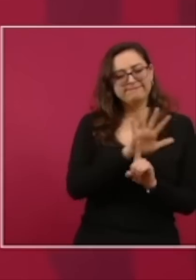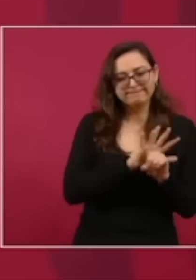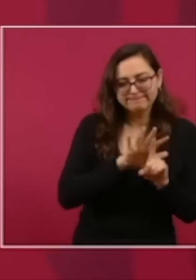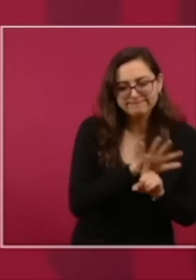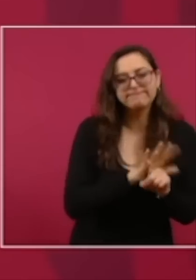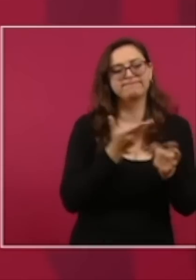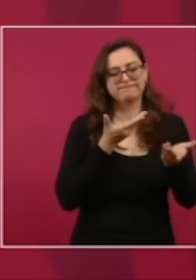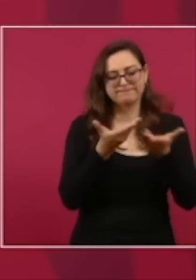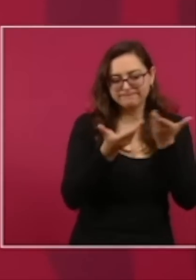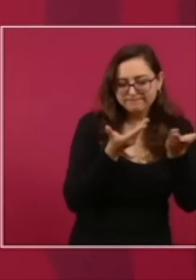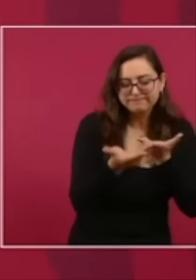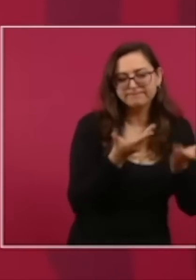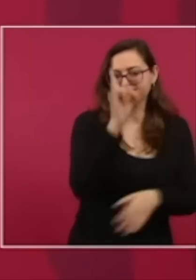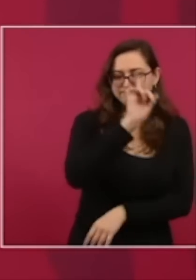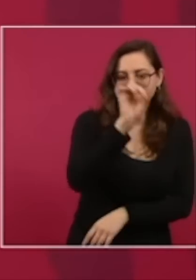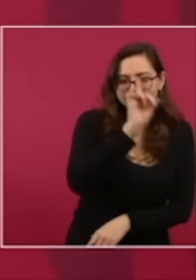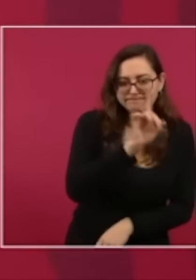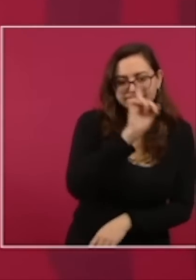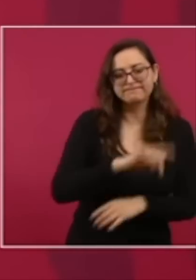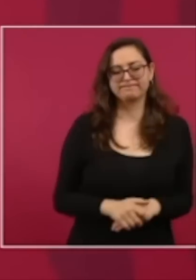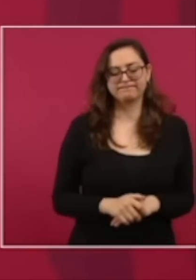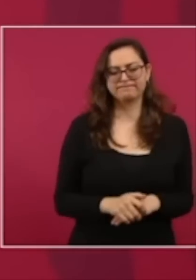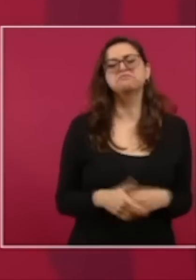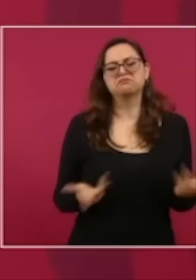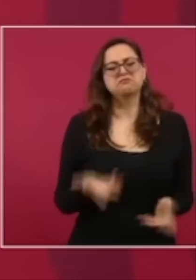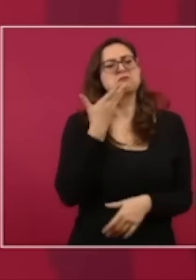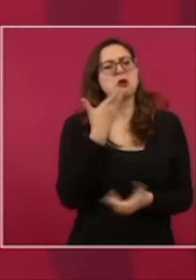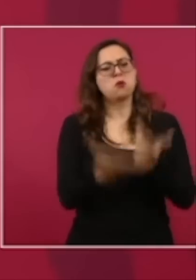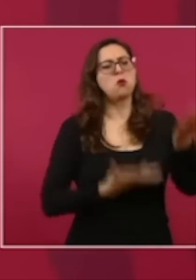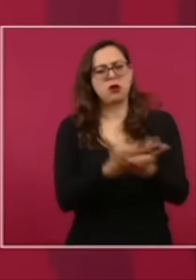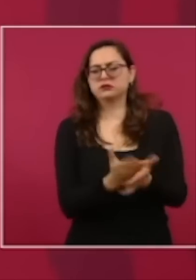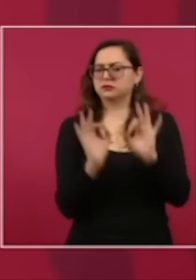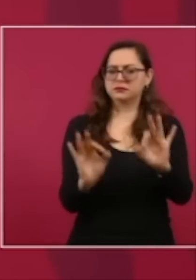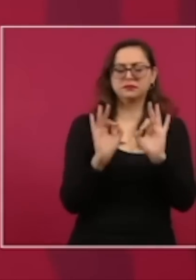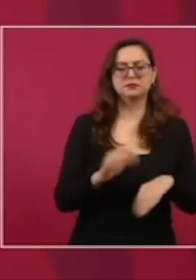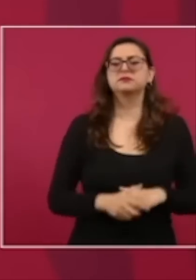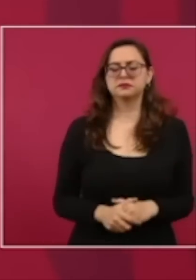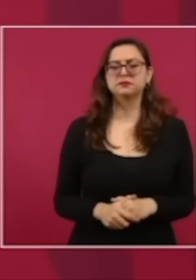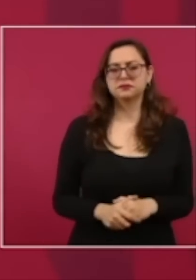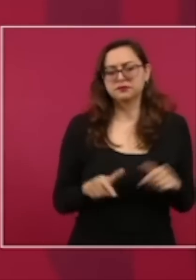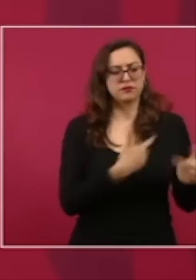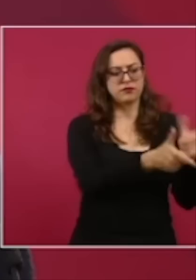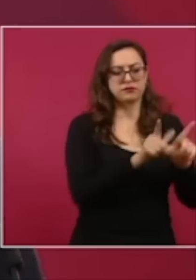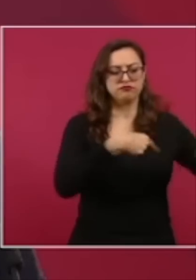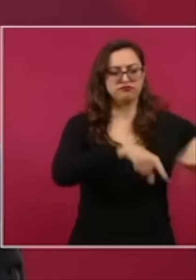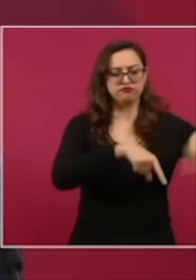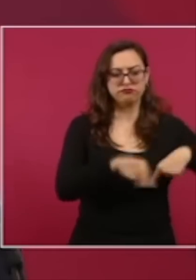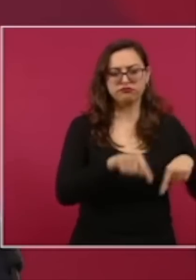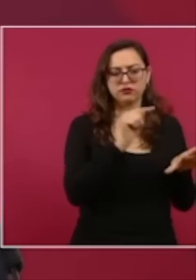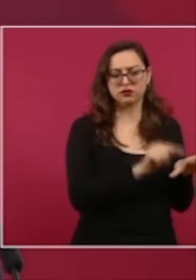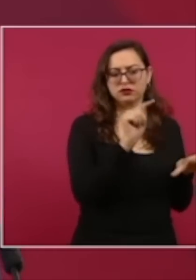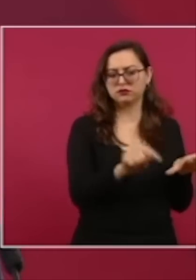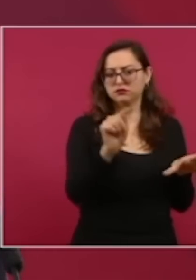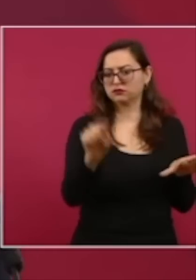Es muy bueno lo que planteas, que todos los clubs de fútbol